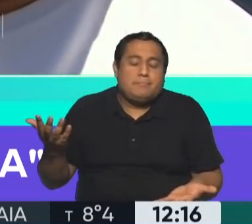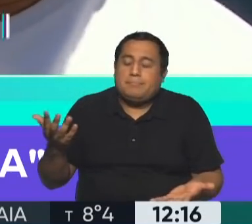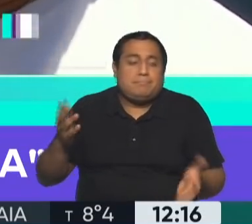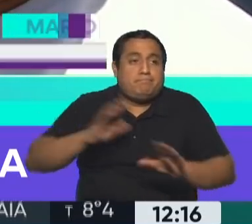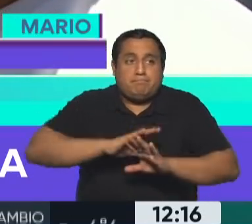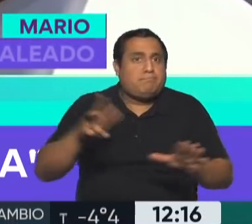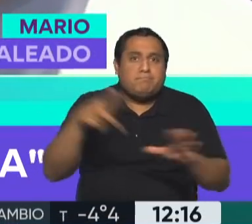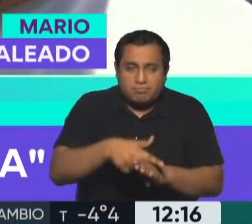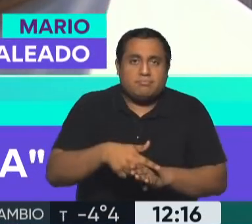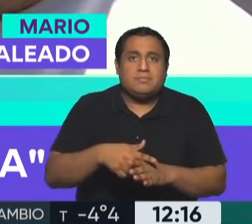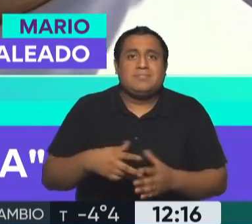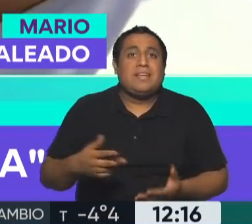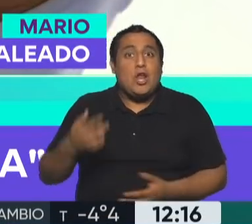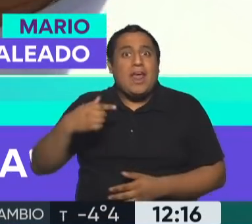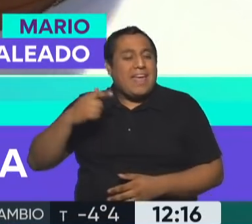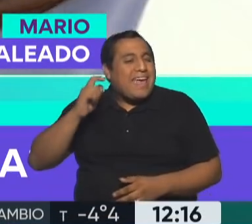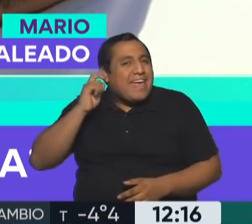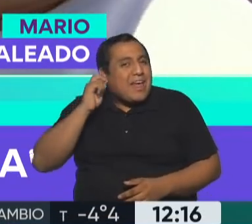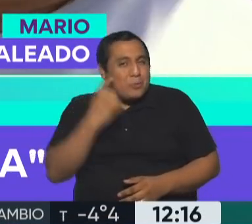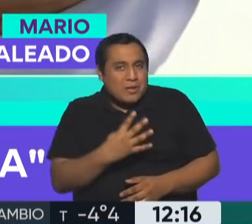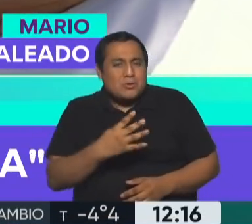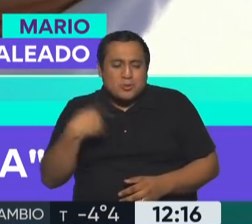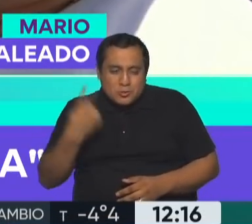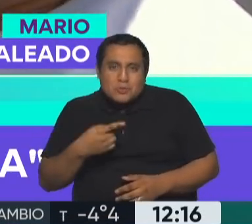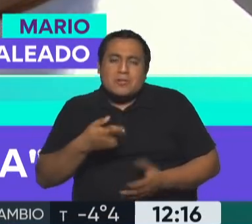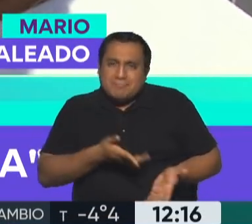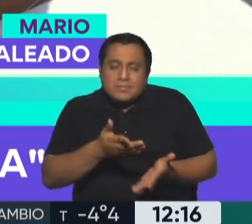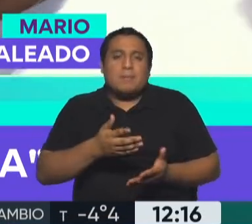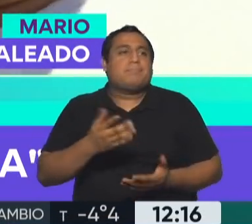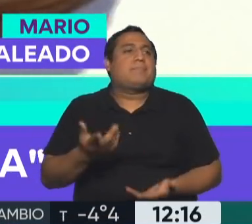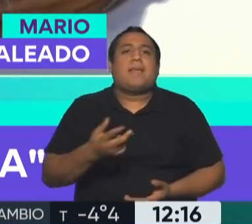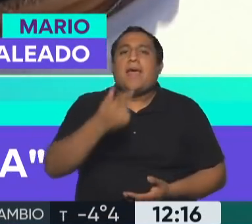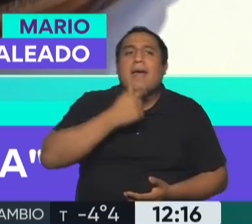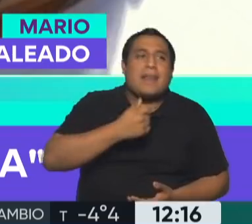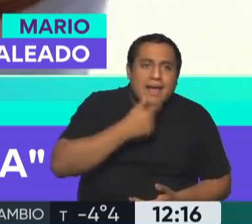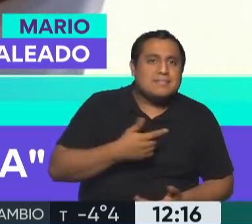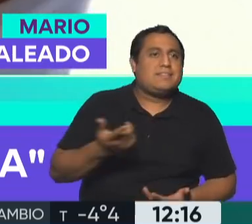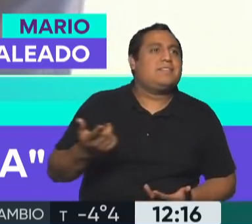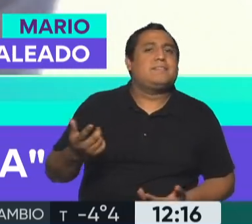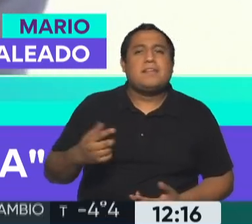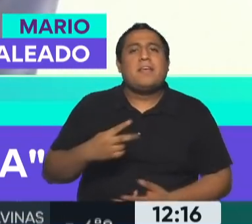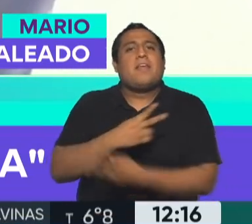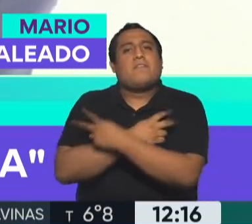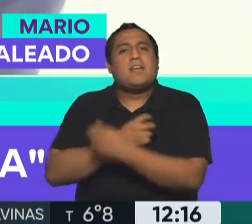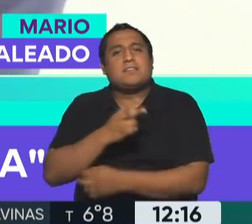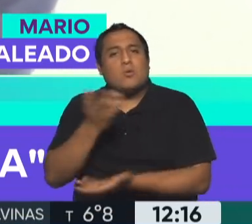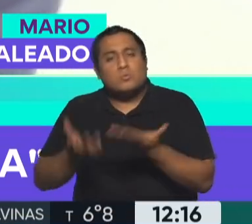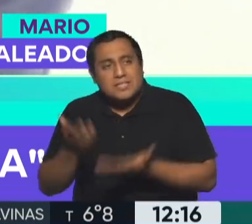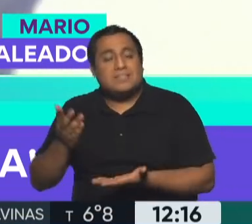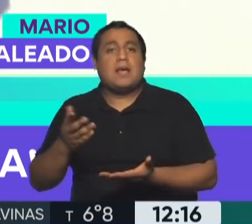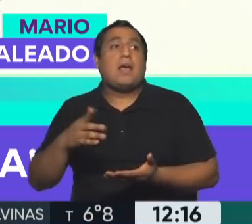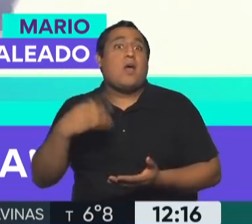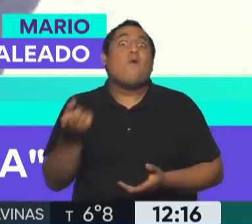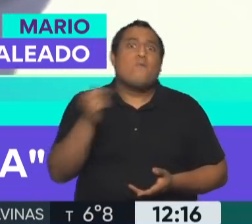los 4 años. De Racing Club, de Defensa y Justicia, volvió a Barraca. Tenía ese